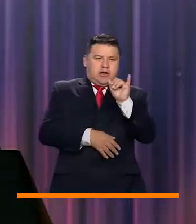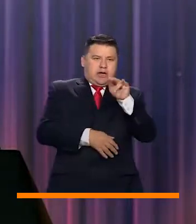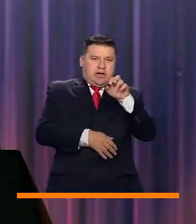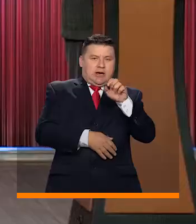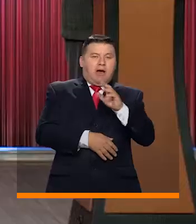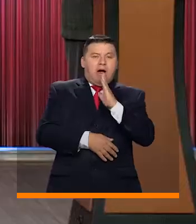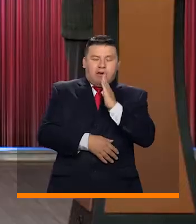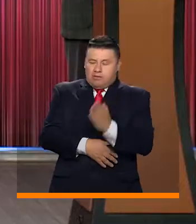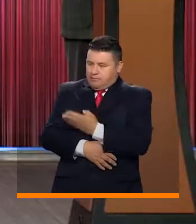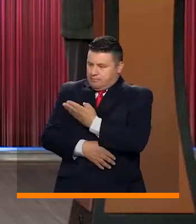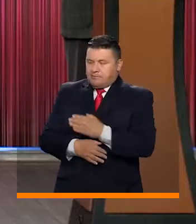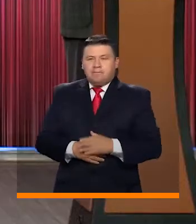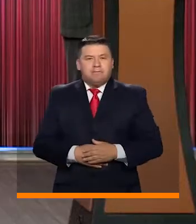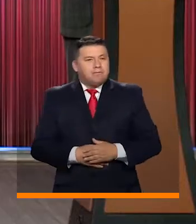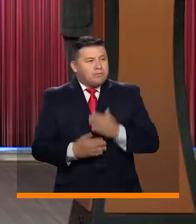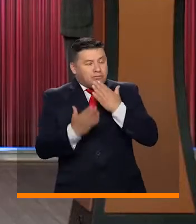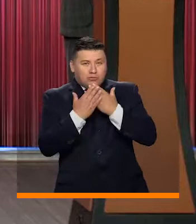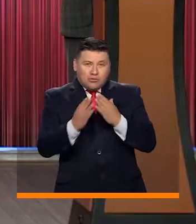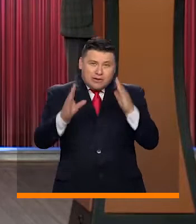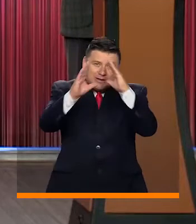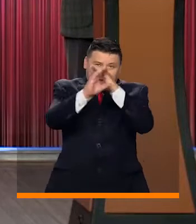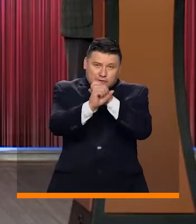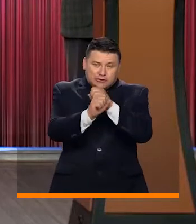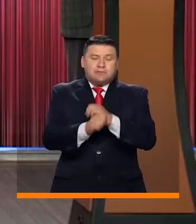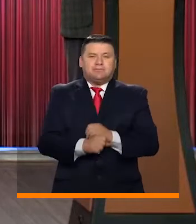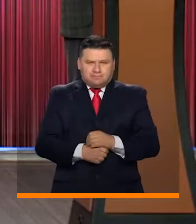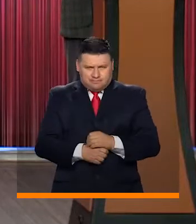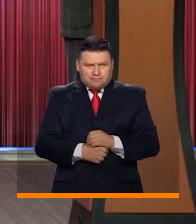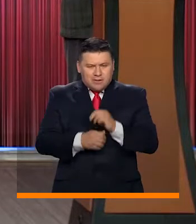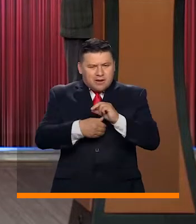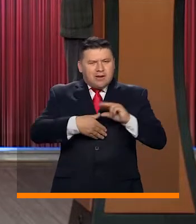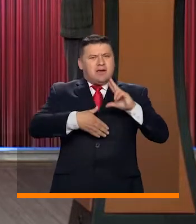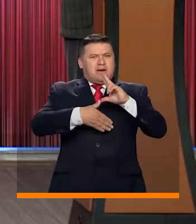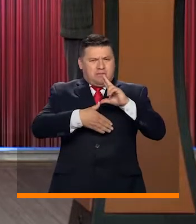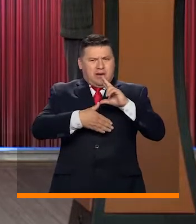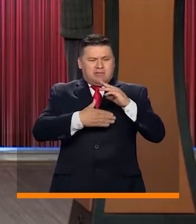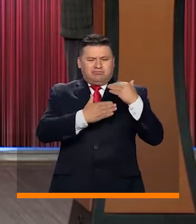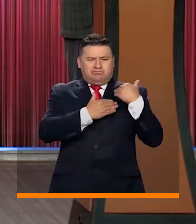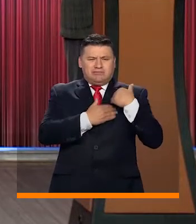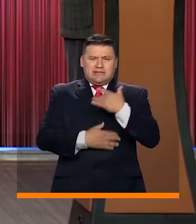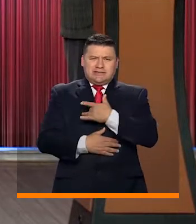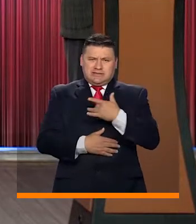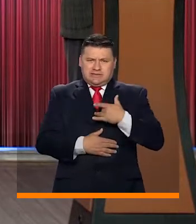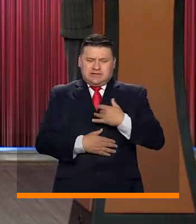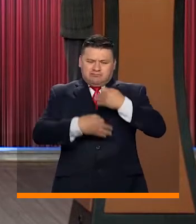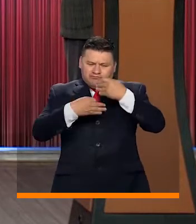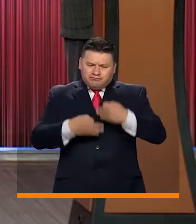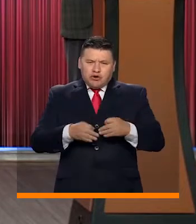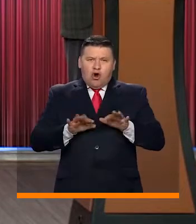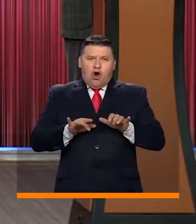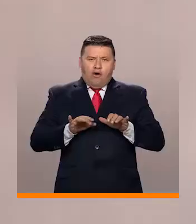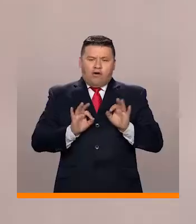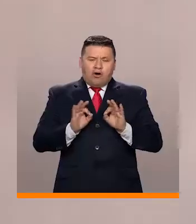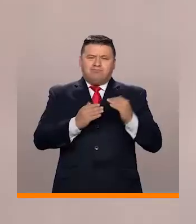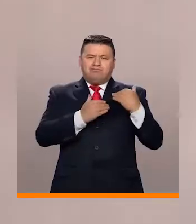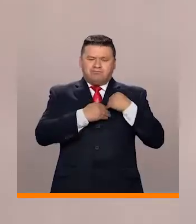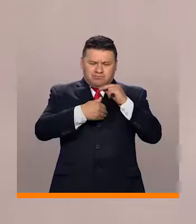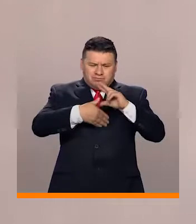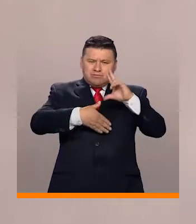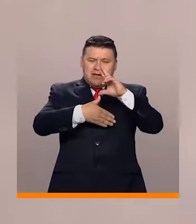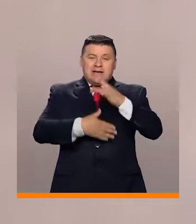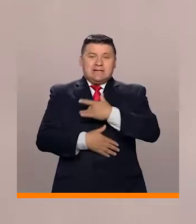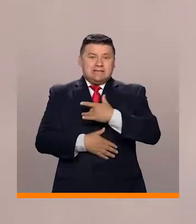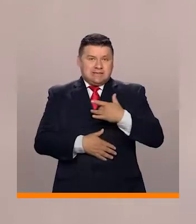doctora Gina Tambini. Buenas noches. La Organización Panamericana de la Salud, que es la oficina regional de la